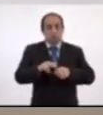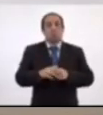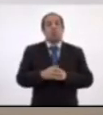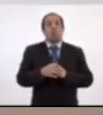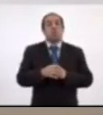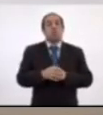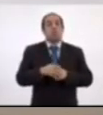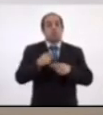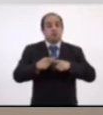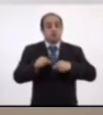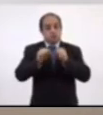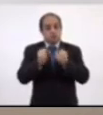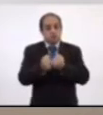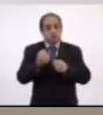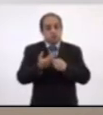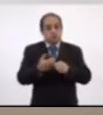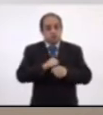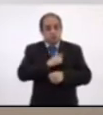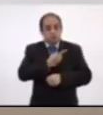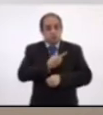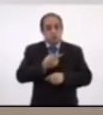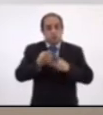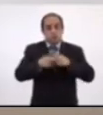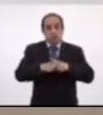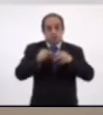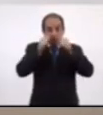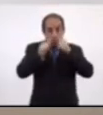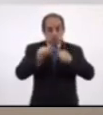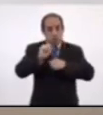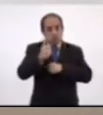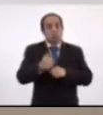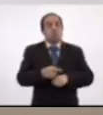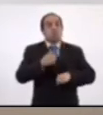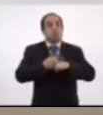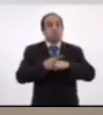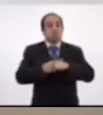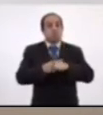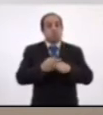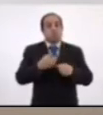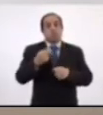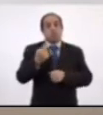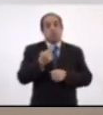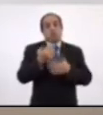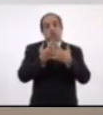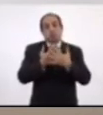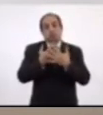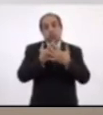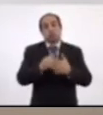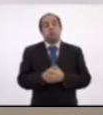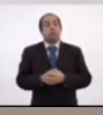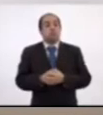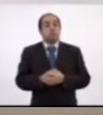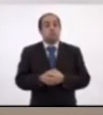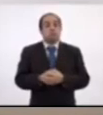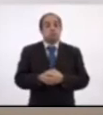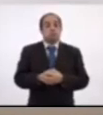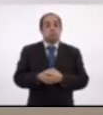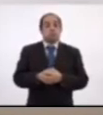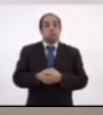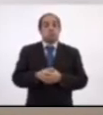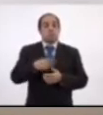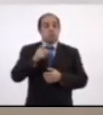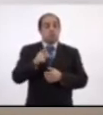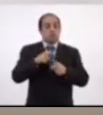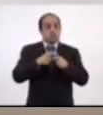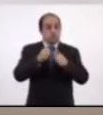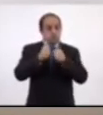salud de poder iniciar la atención de muchas otras enfermedades que habían quedado pendientes. Aún así, se queda, por supuesto,